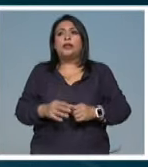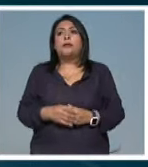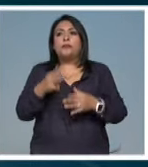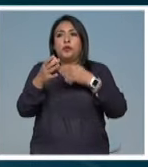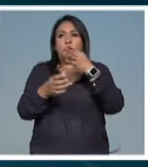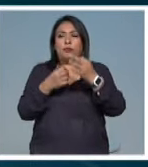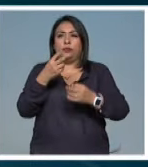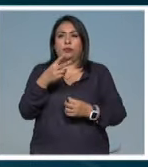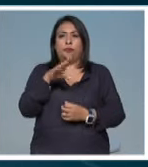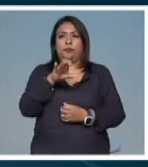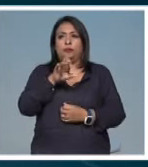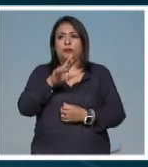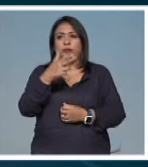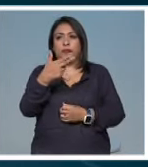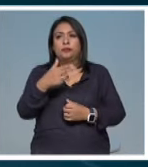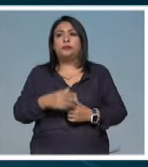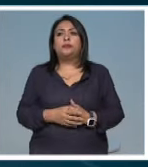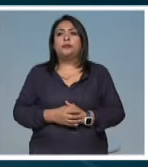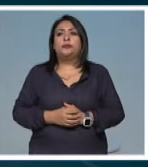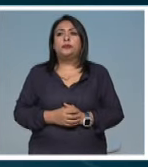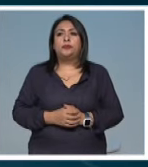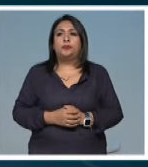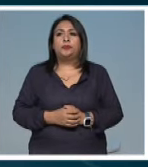Para Noticias 22, César H. Meléndez.